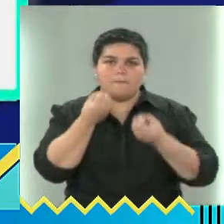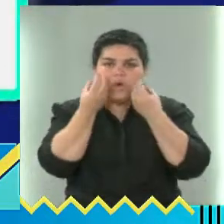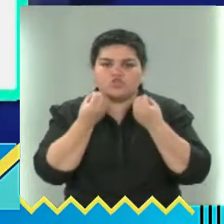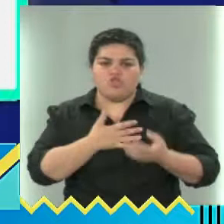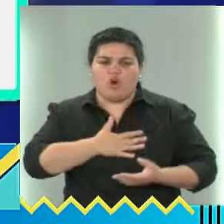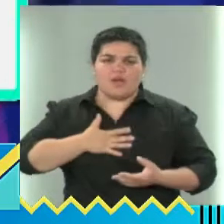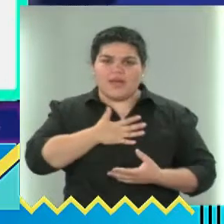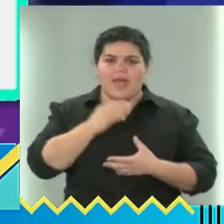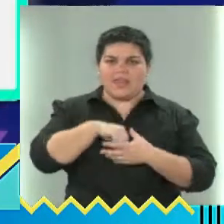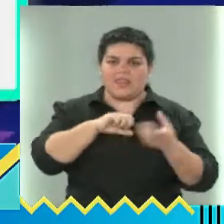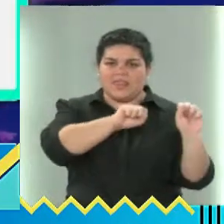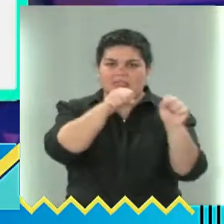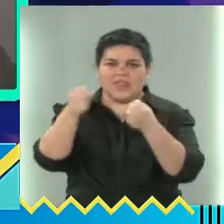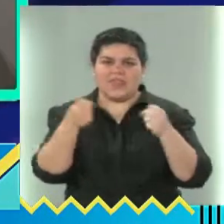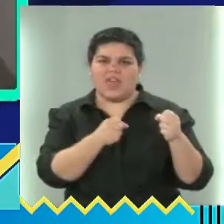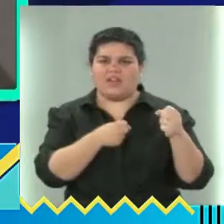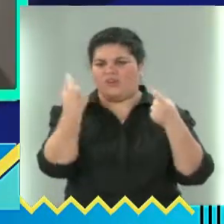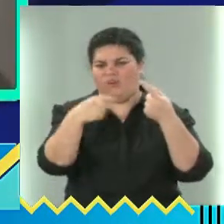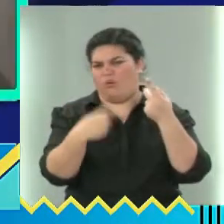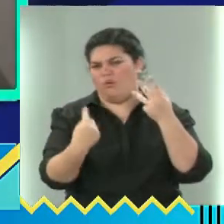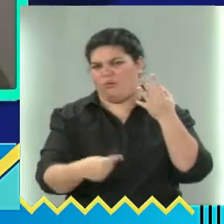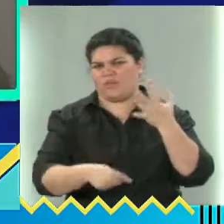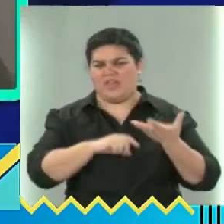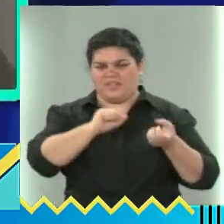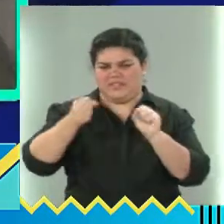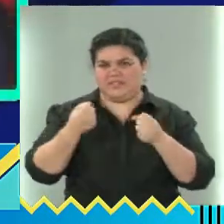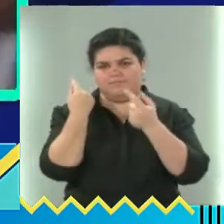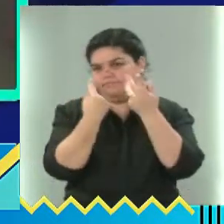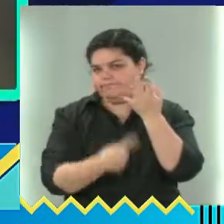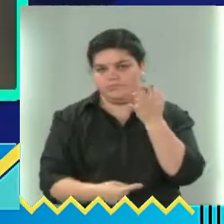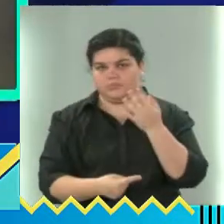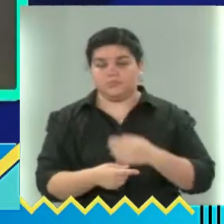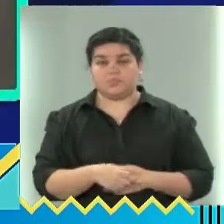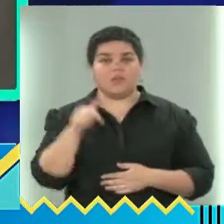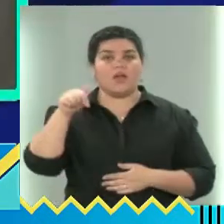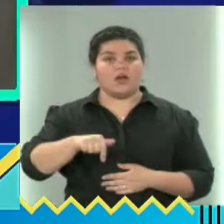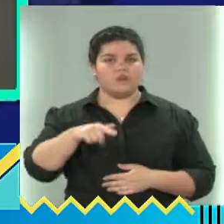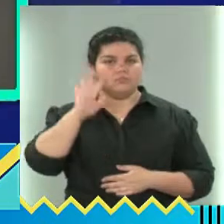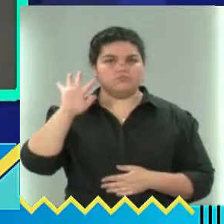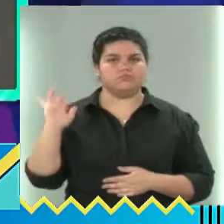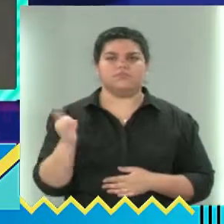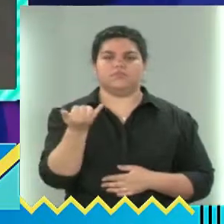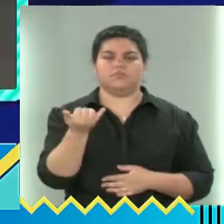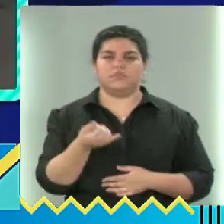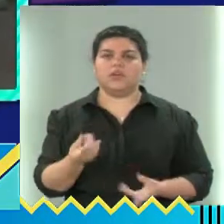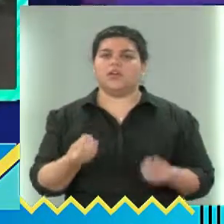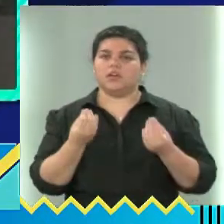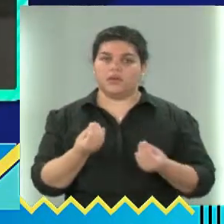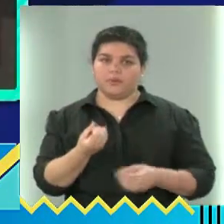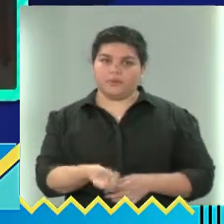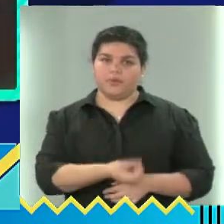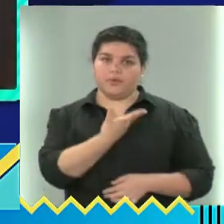eso producía y había muchas reacciones adversas. Hoy en día vemos, lo notamos notablemente con los donantes voluntarios,